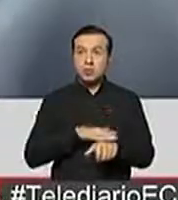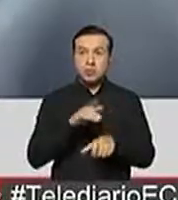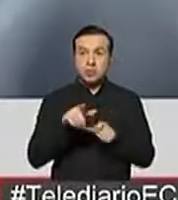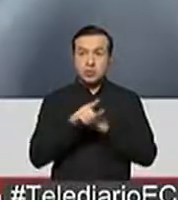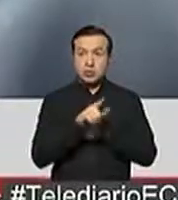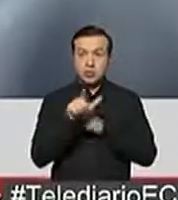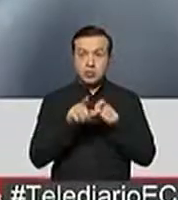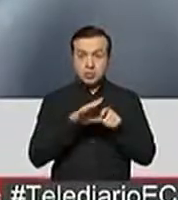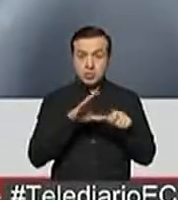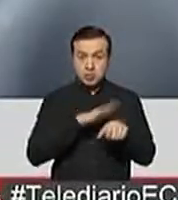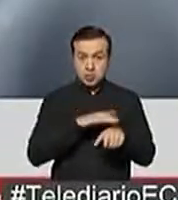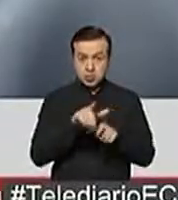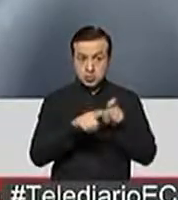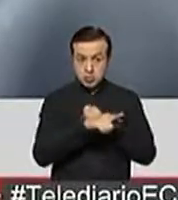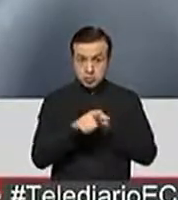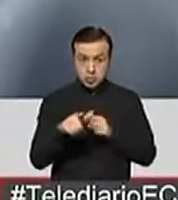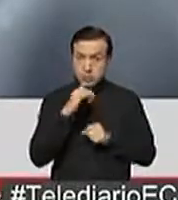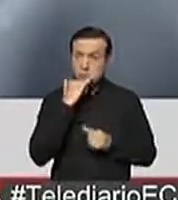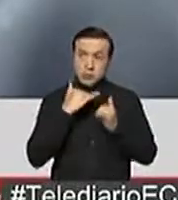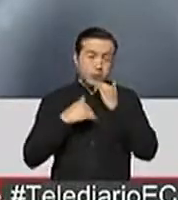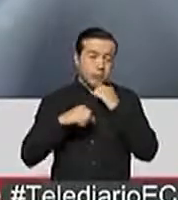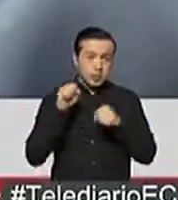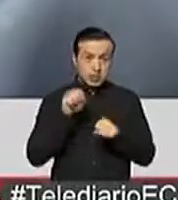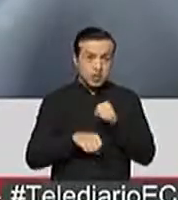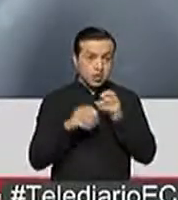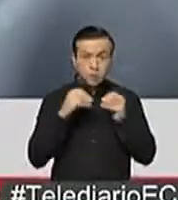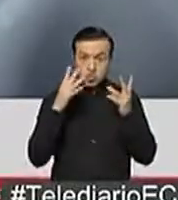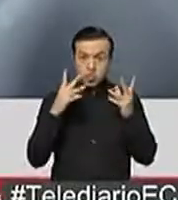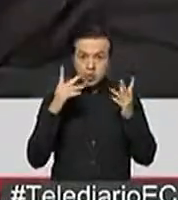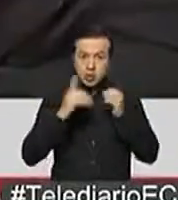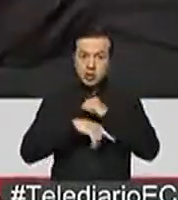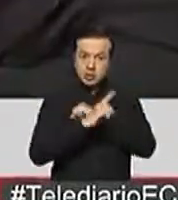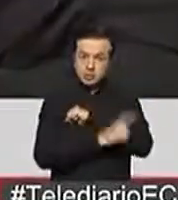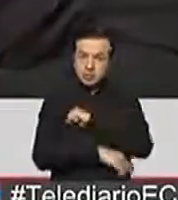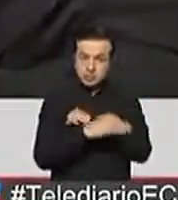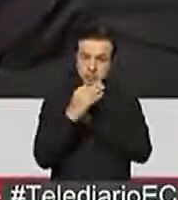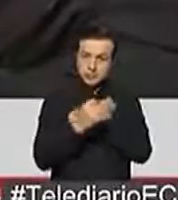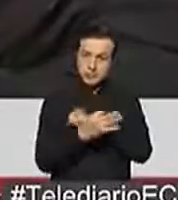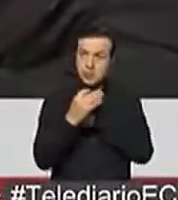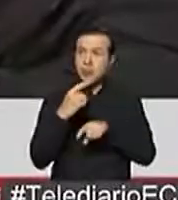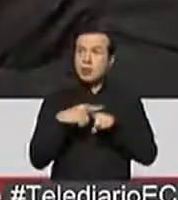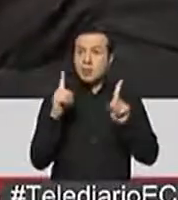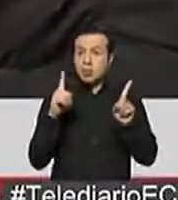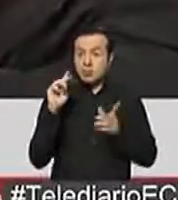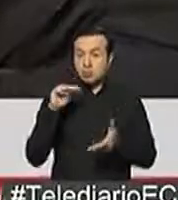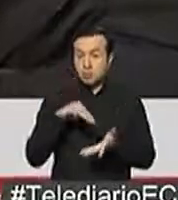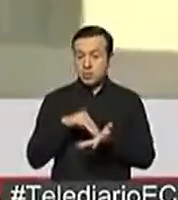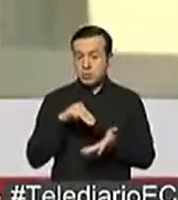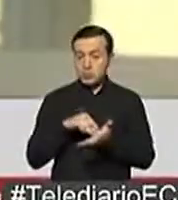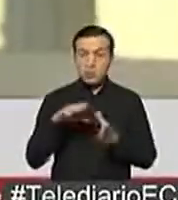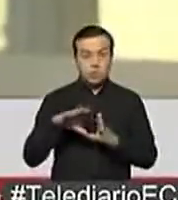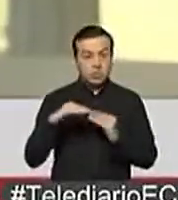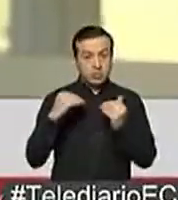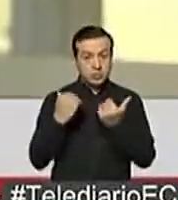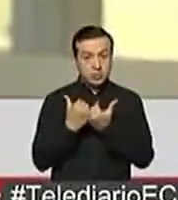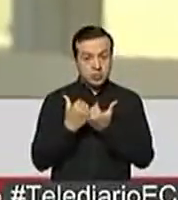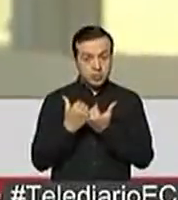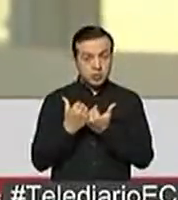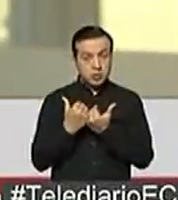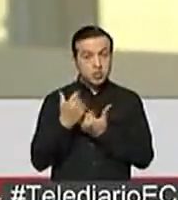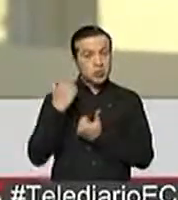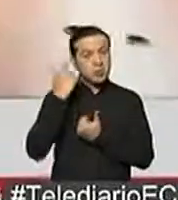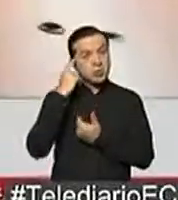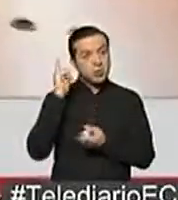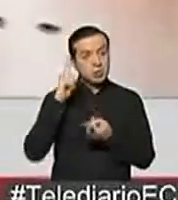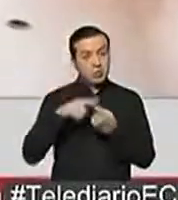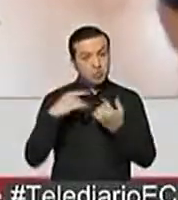responsables de estos delitos execrables. No obstante, son los propios integrantes de la mesa legislativa quienes consideran que hasta el